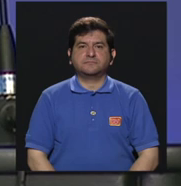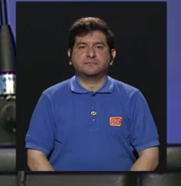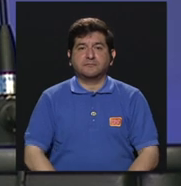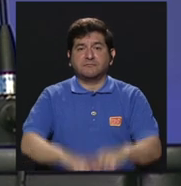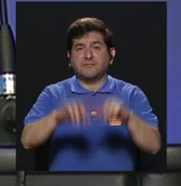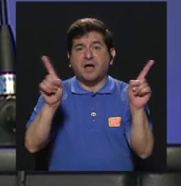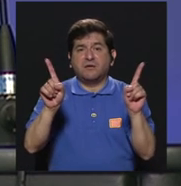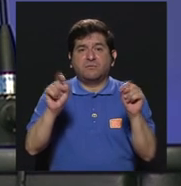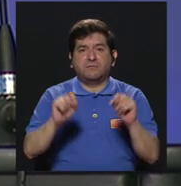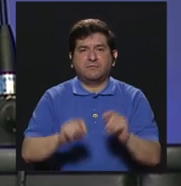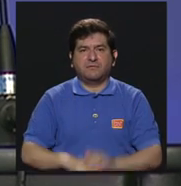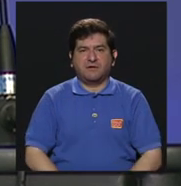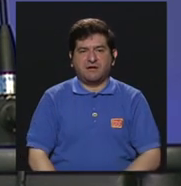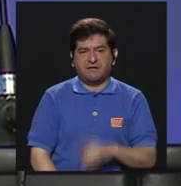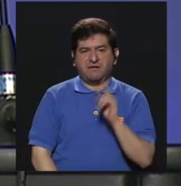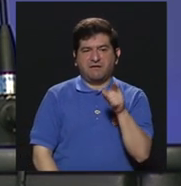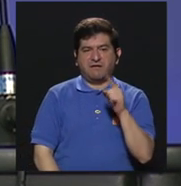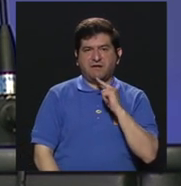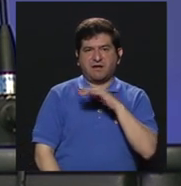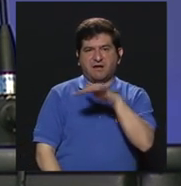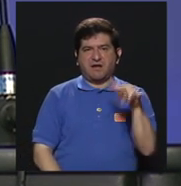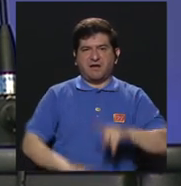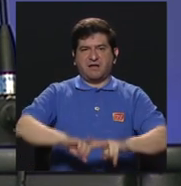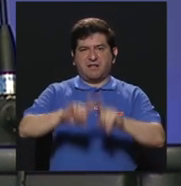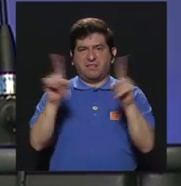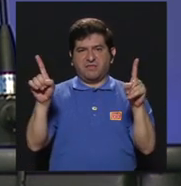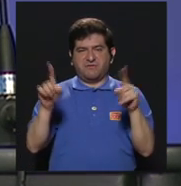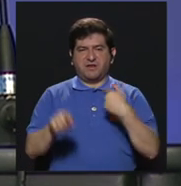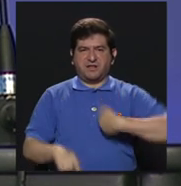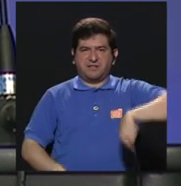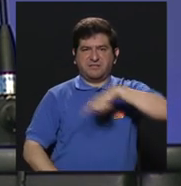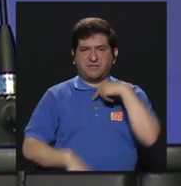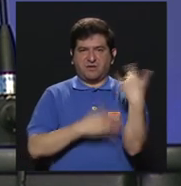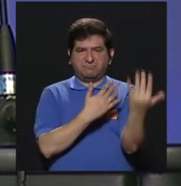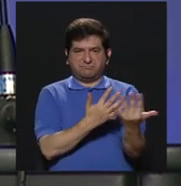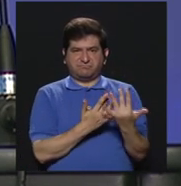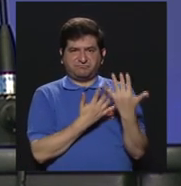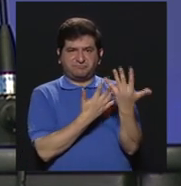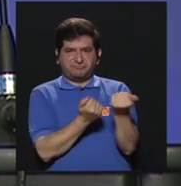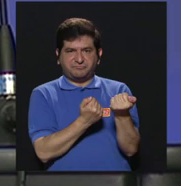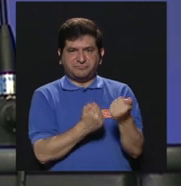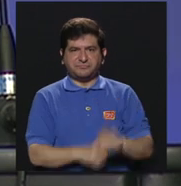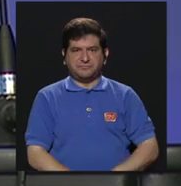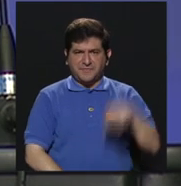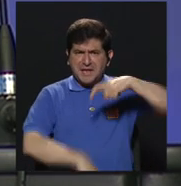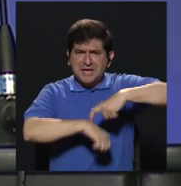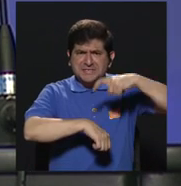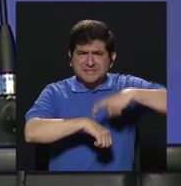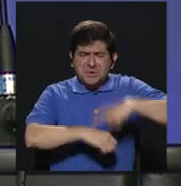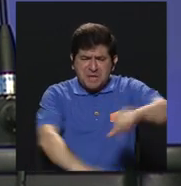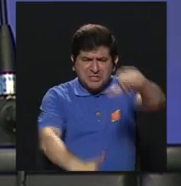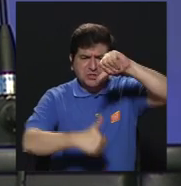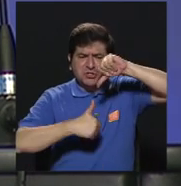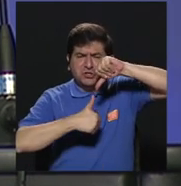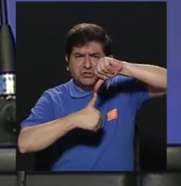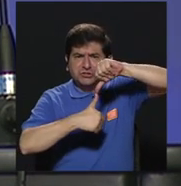Pero he ahí que la realidad es muy distinta de lo esperado. Hoy en día en